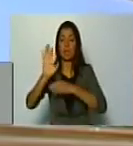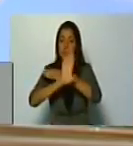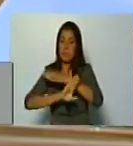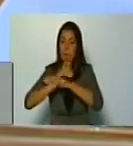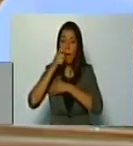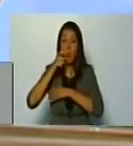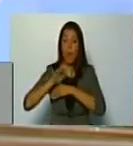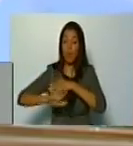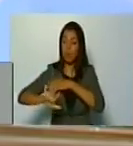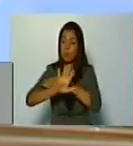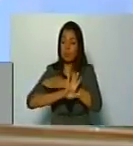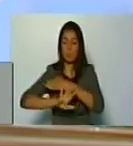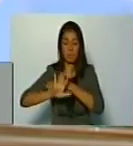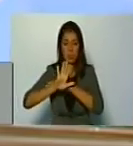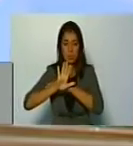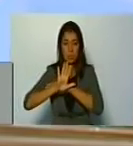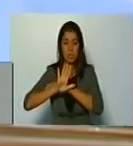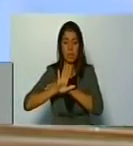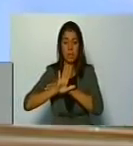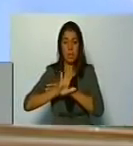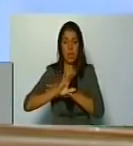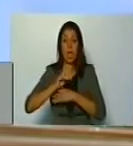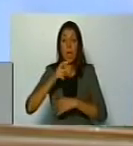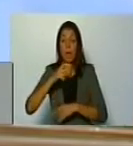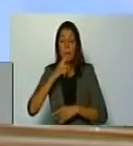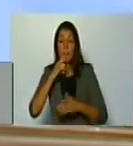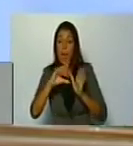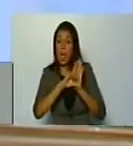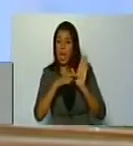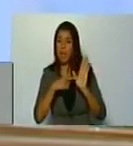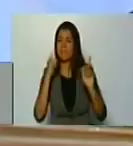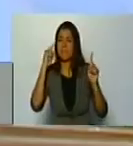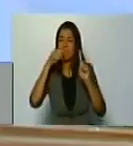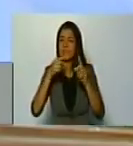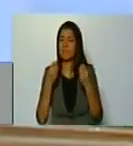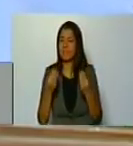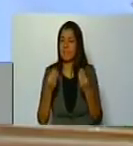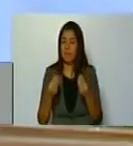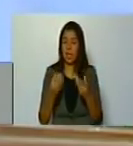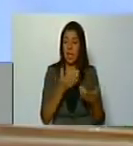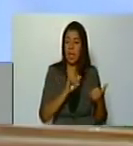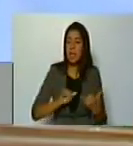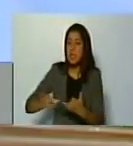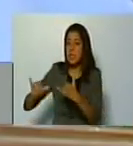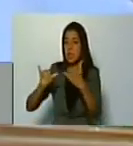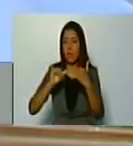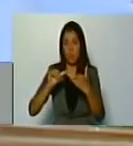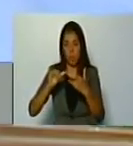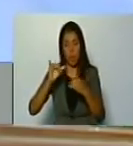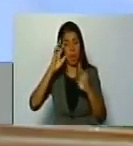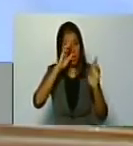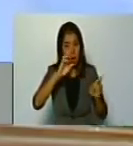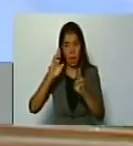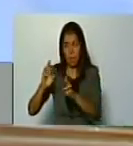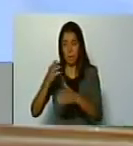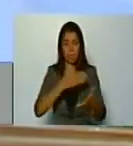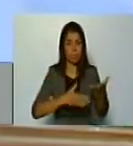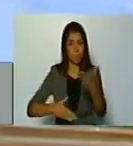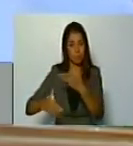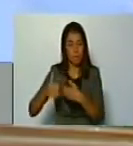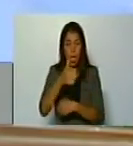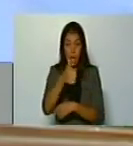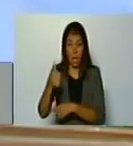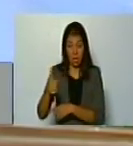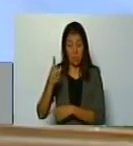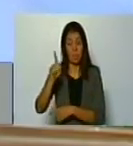En tal sentido, manifestó que la base esencial de esta ley es la igualdad y el respeto de la diversidad, castigando el odio y